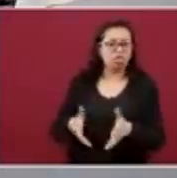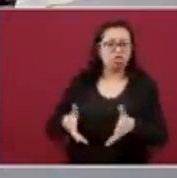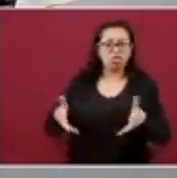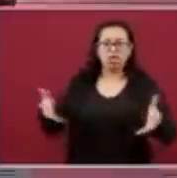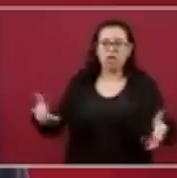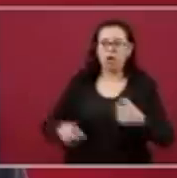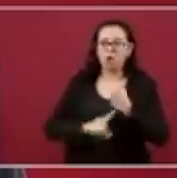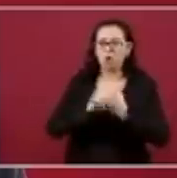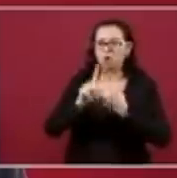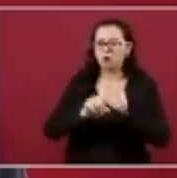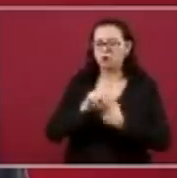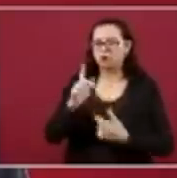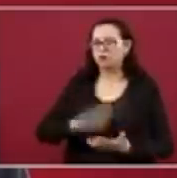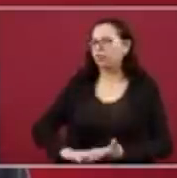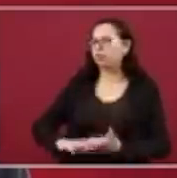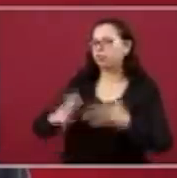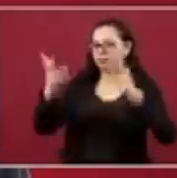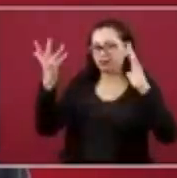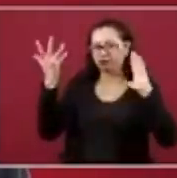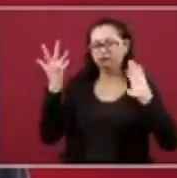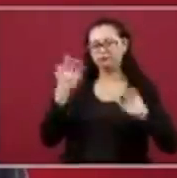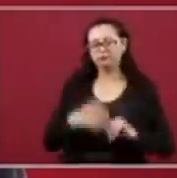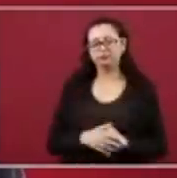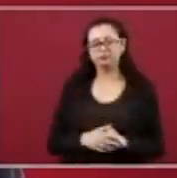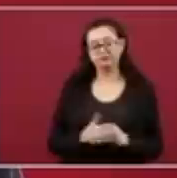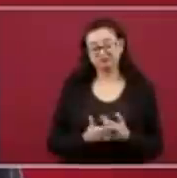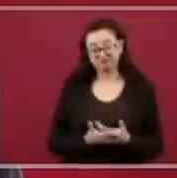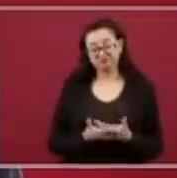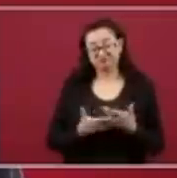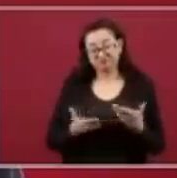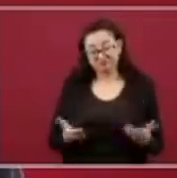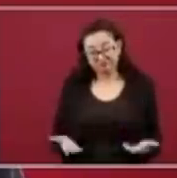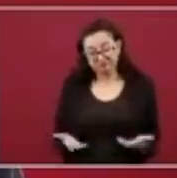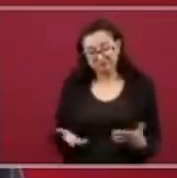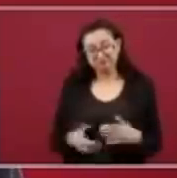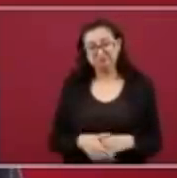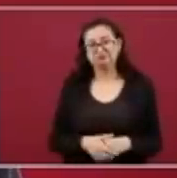sin atender este asunto y